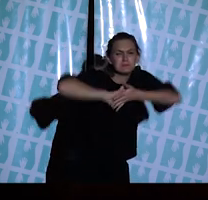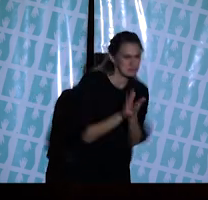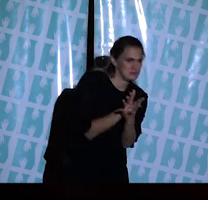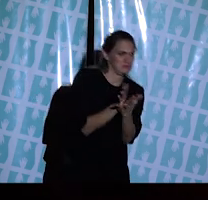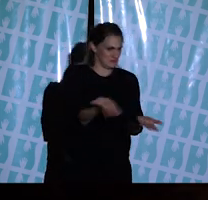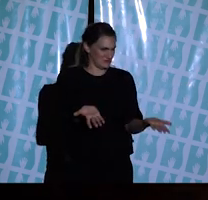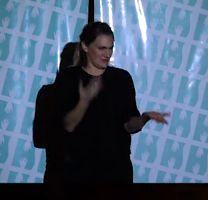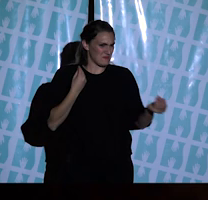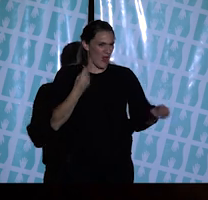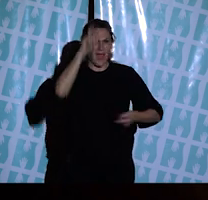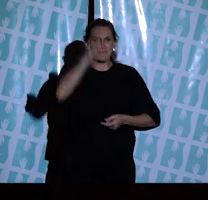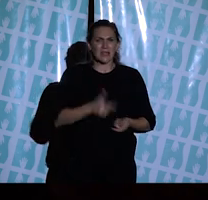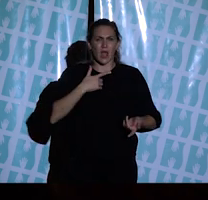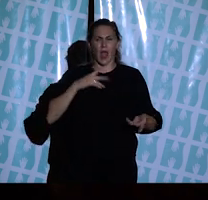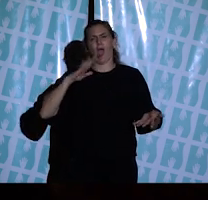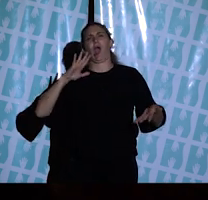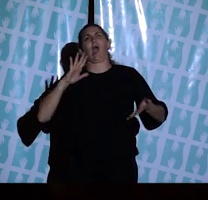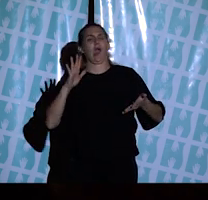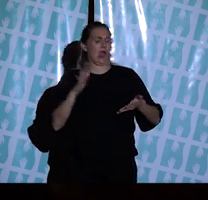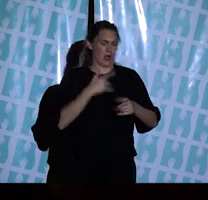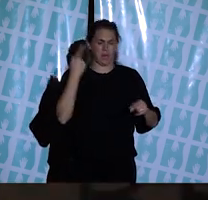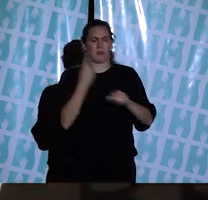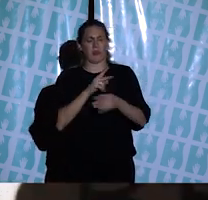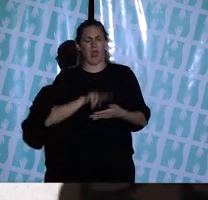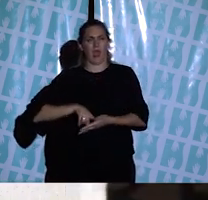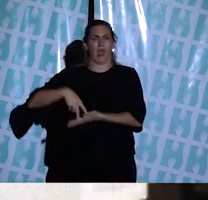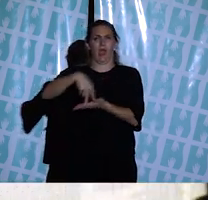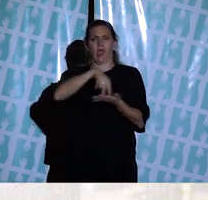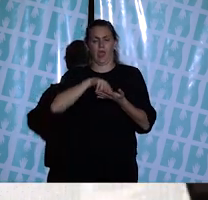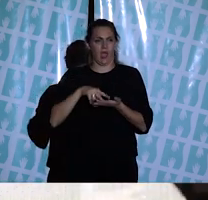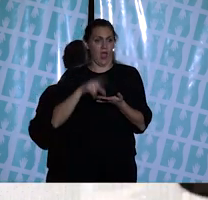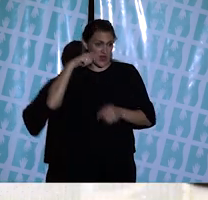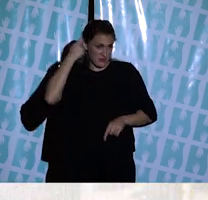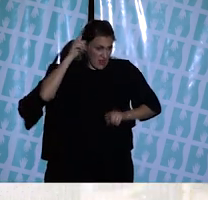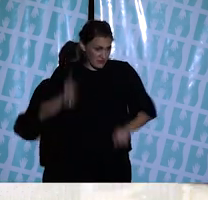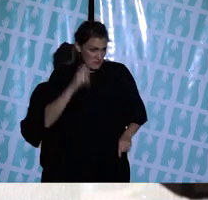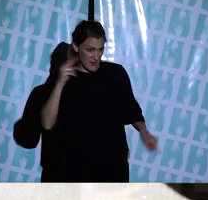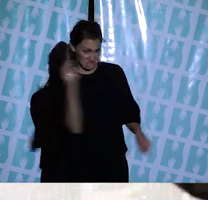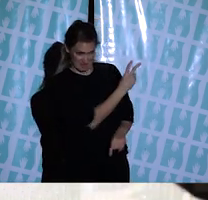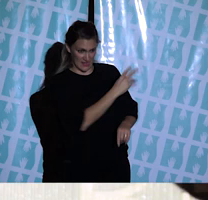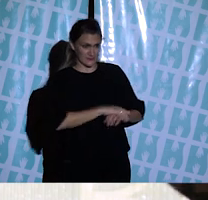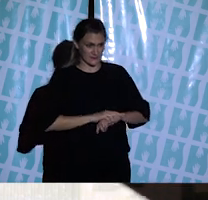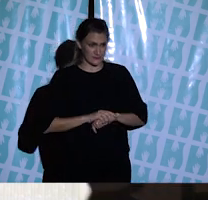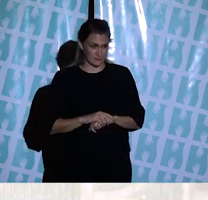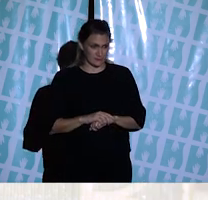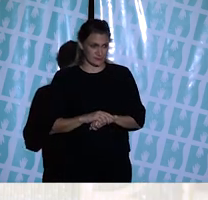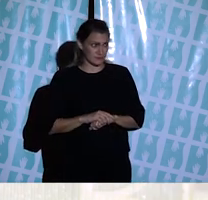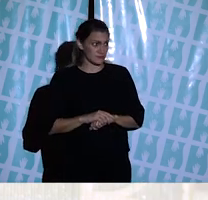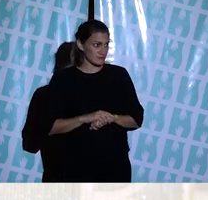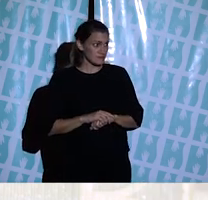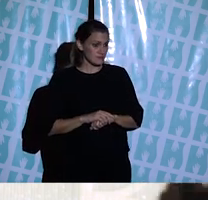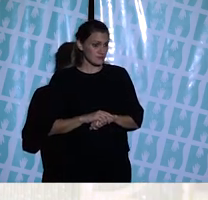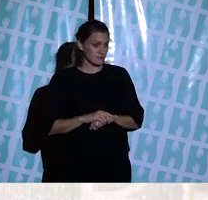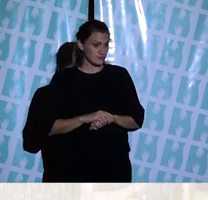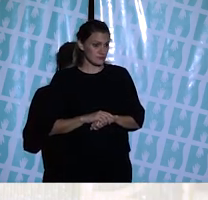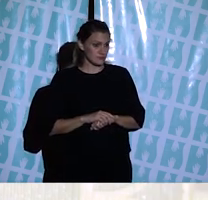irregular descendiente, es decir, va afectando de las áreas más modernas del cerebro a las áreas más primitivas,